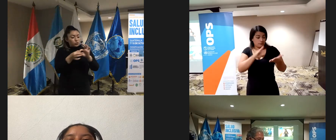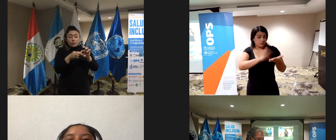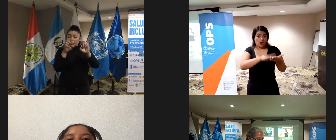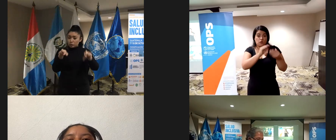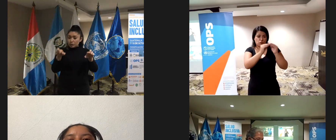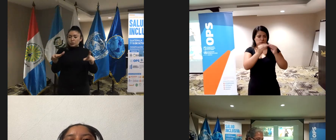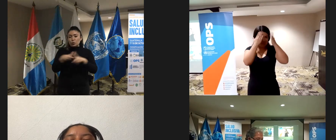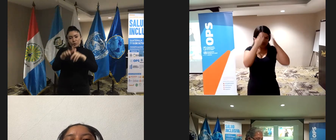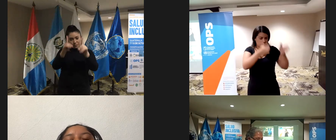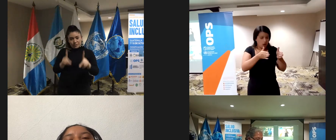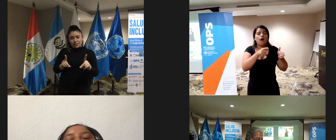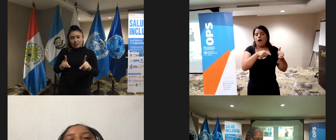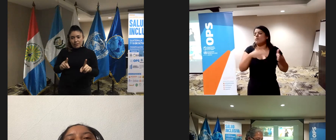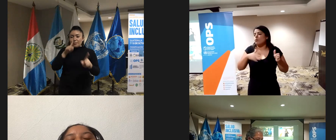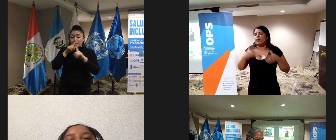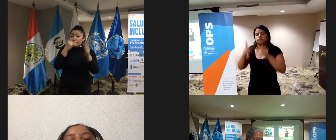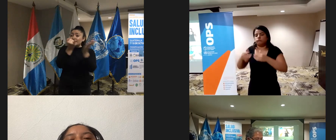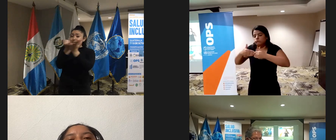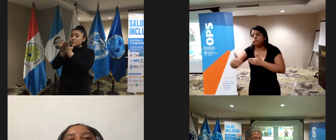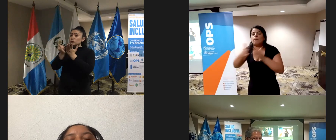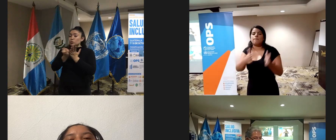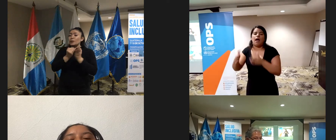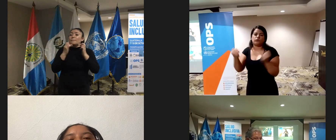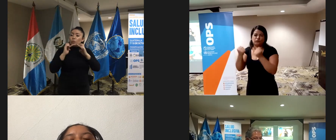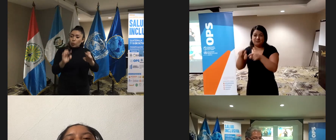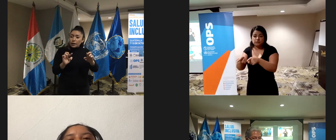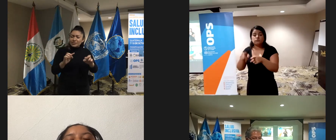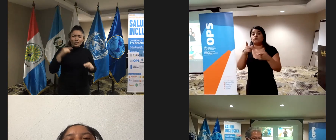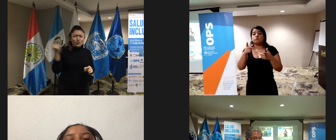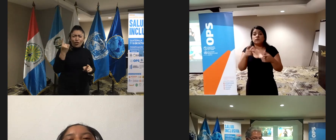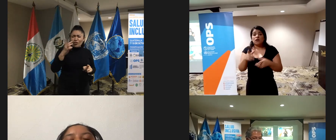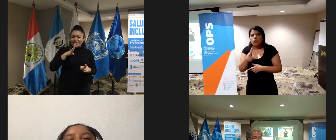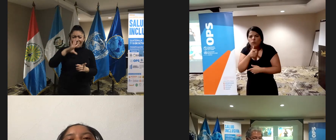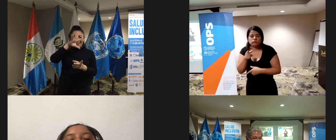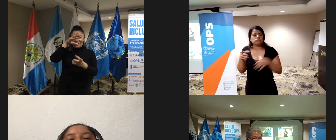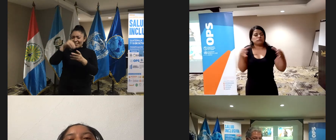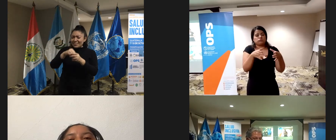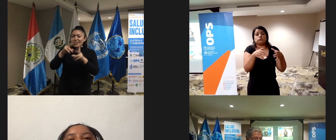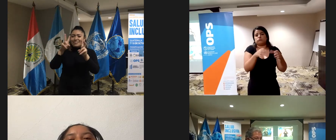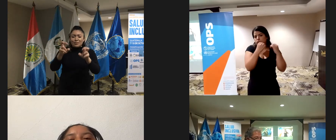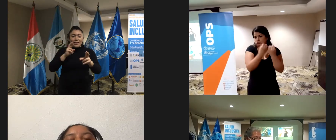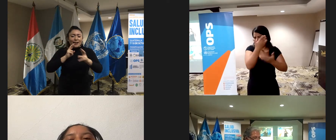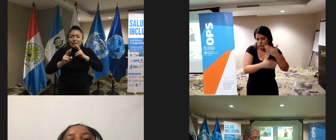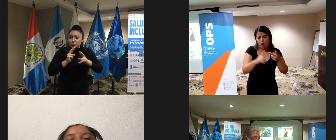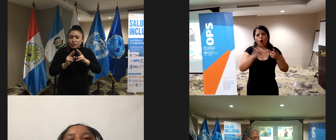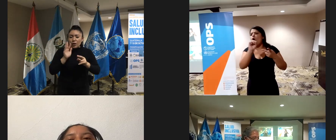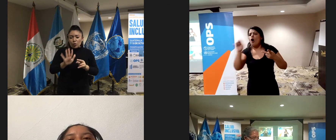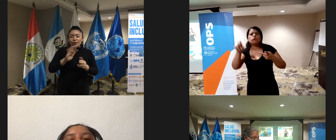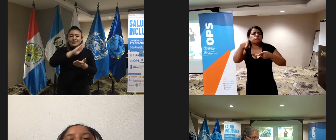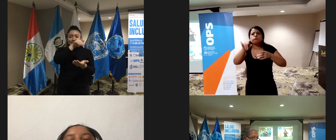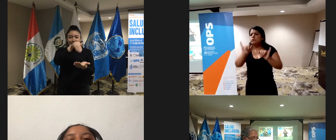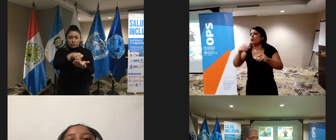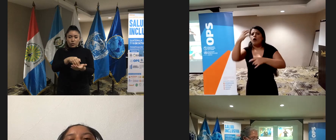con discapacidad, instituciones públicas y todo lo que tenga que estar relacionado con el sector